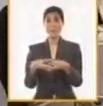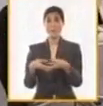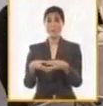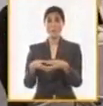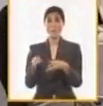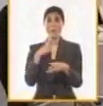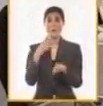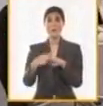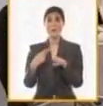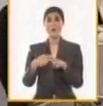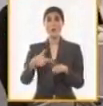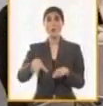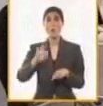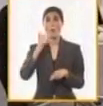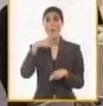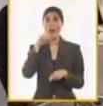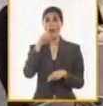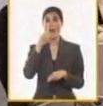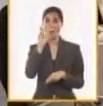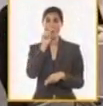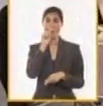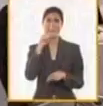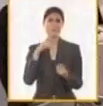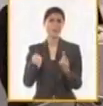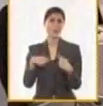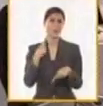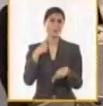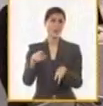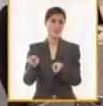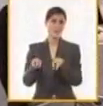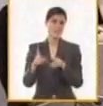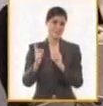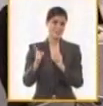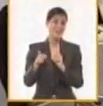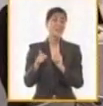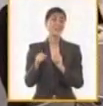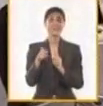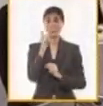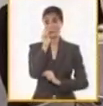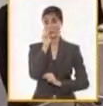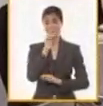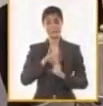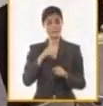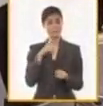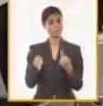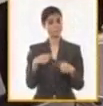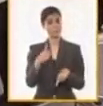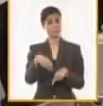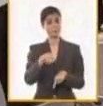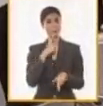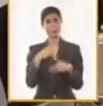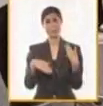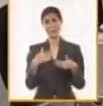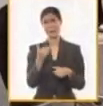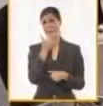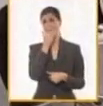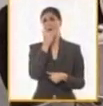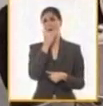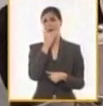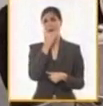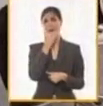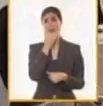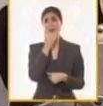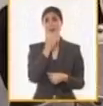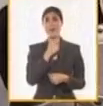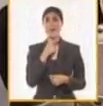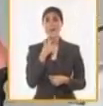¿no? De esa asamblea. Asamblea de 2015. El autoelegido. No solamente una caricatura, de la